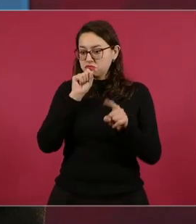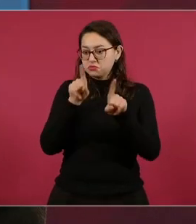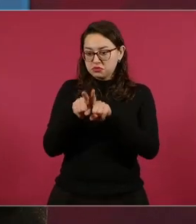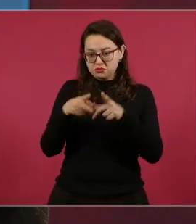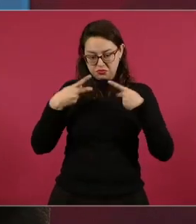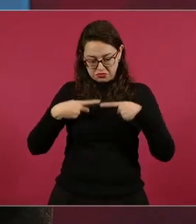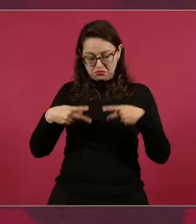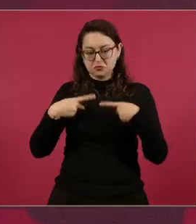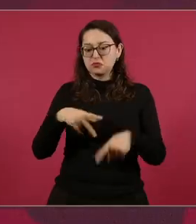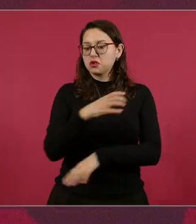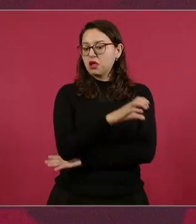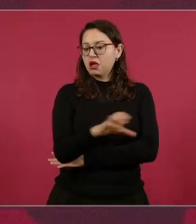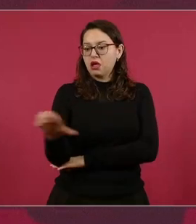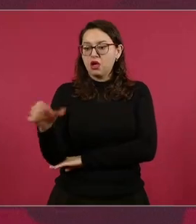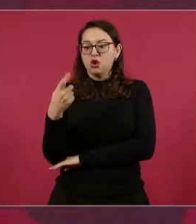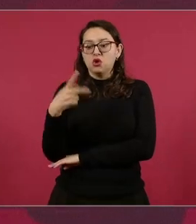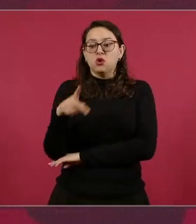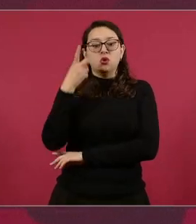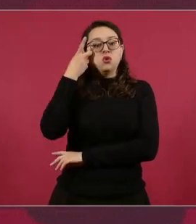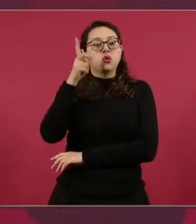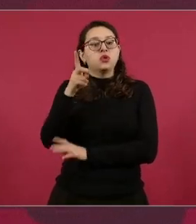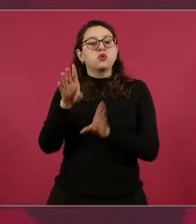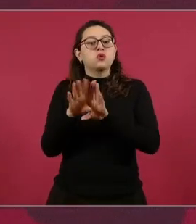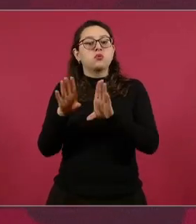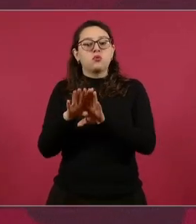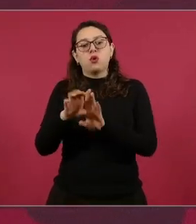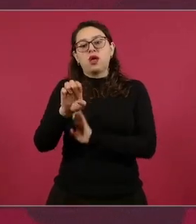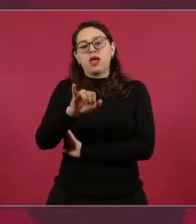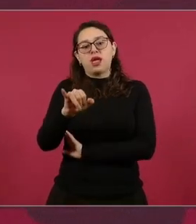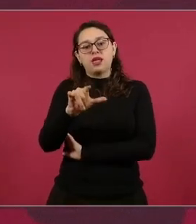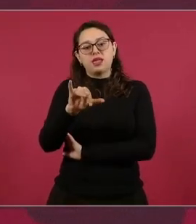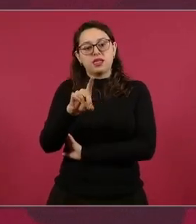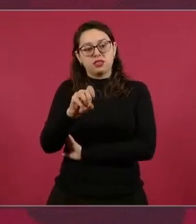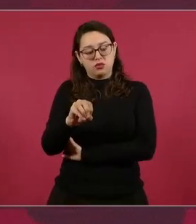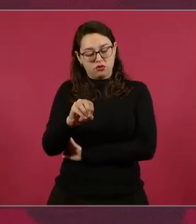que era